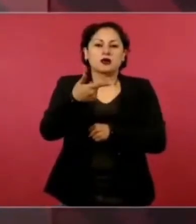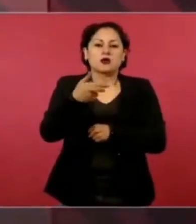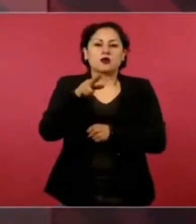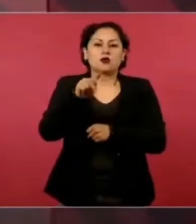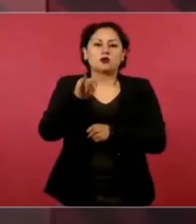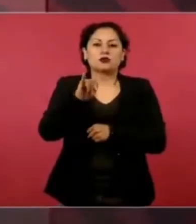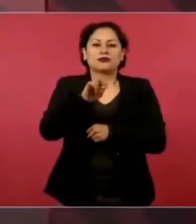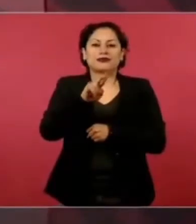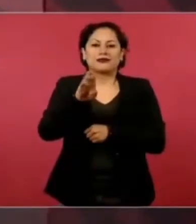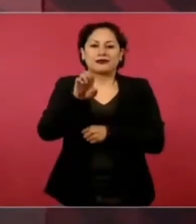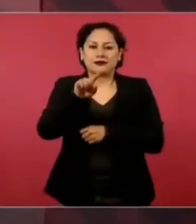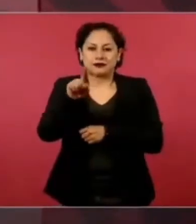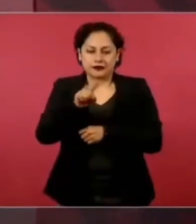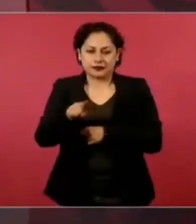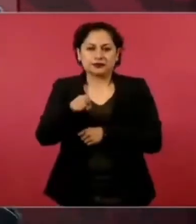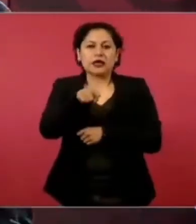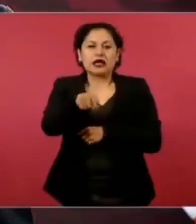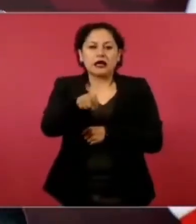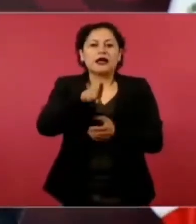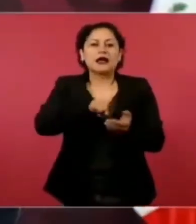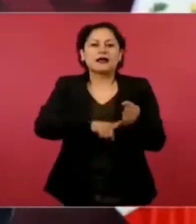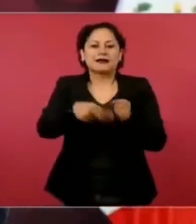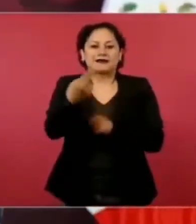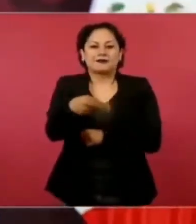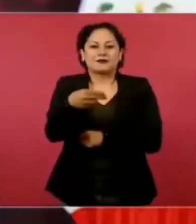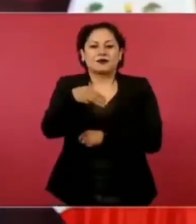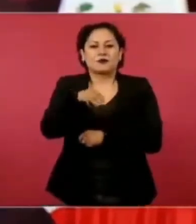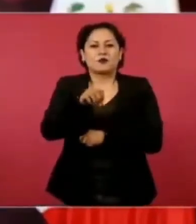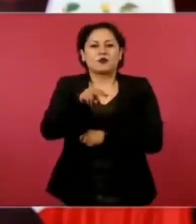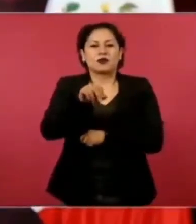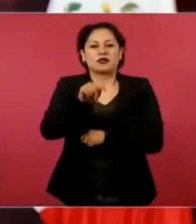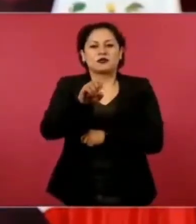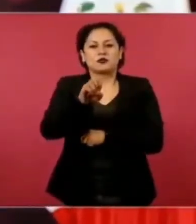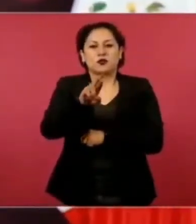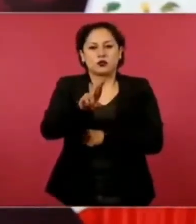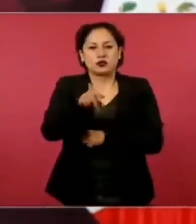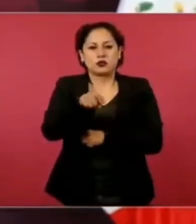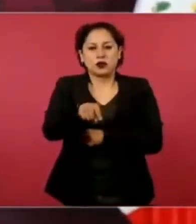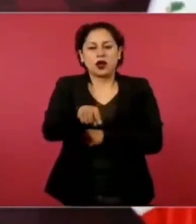Monitor, y lo acabaron